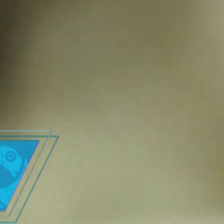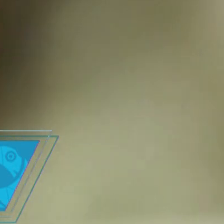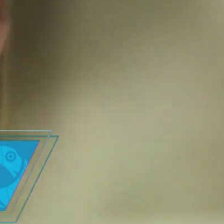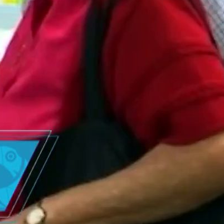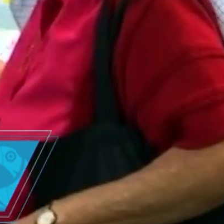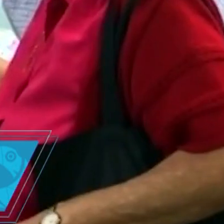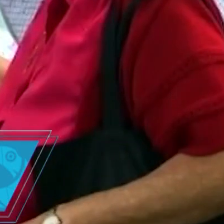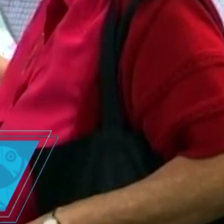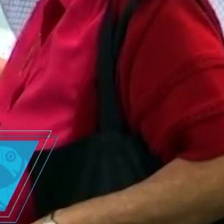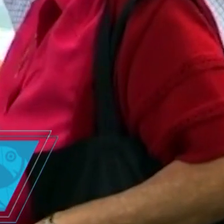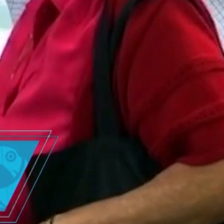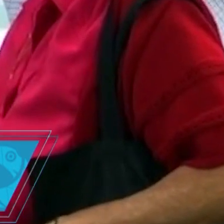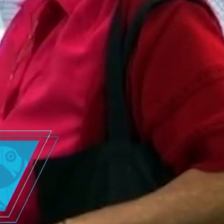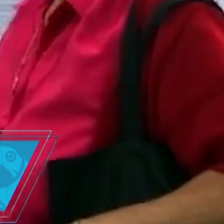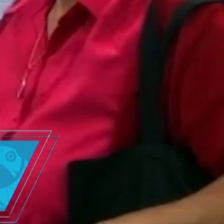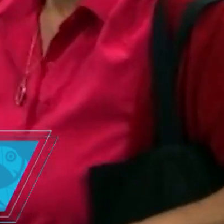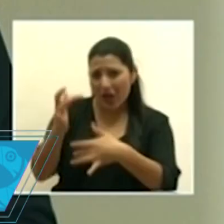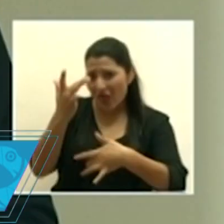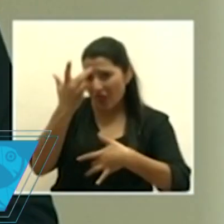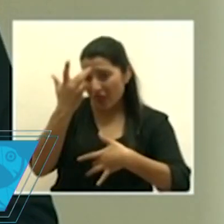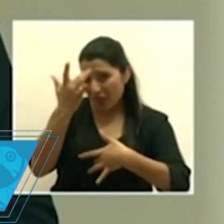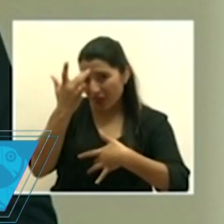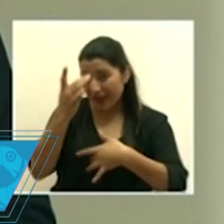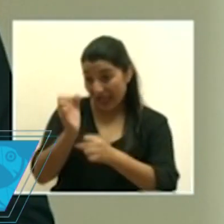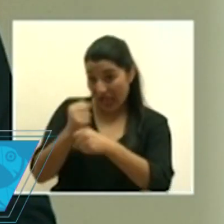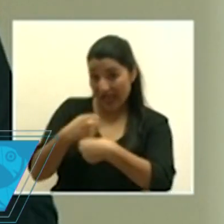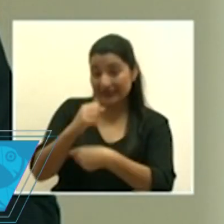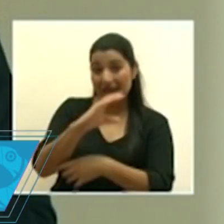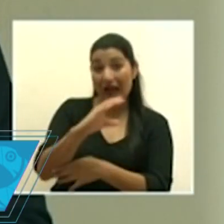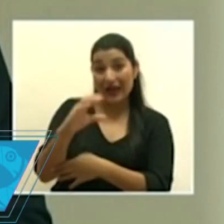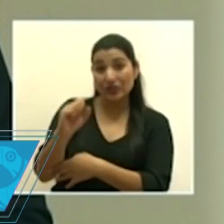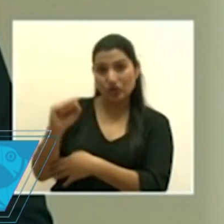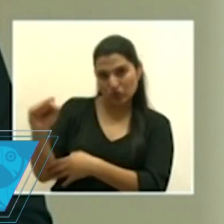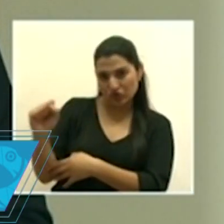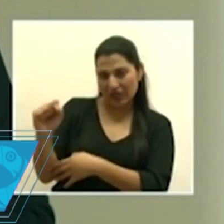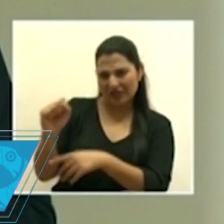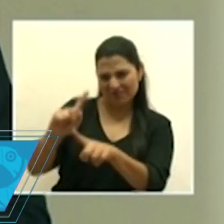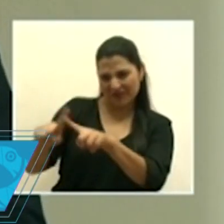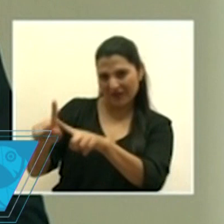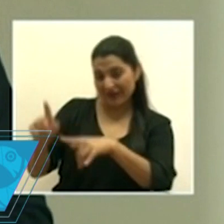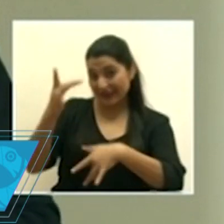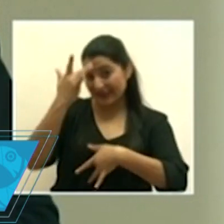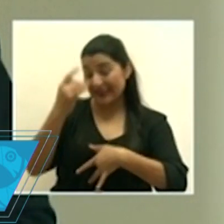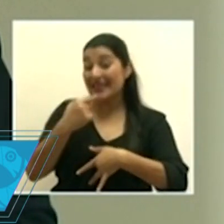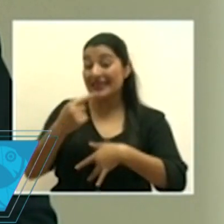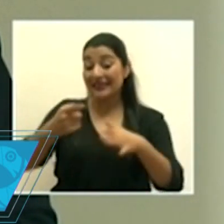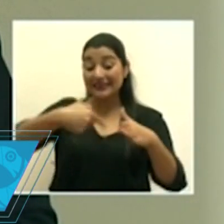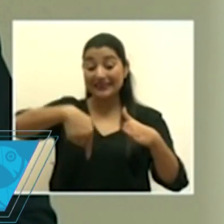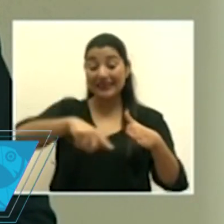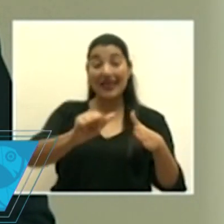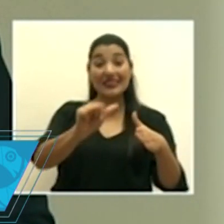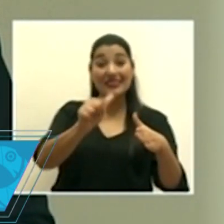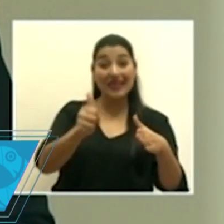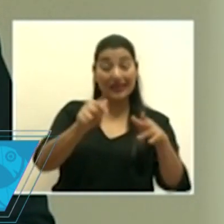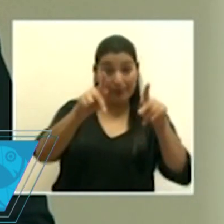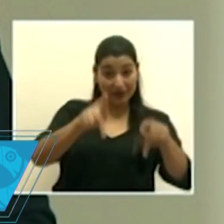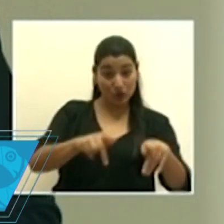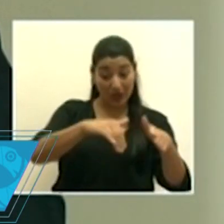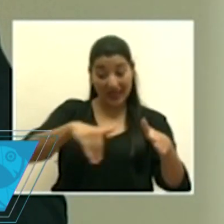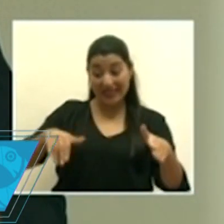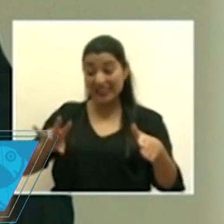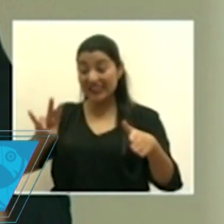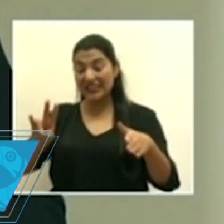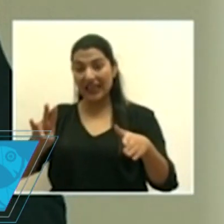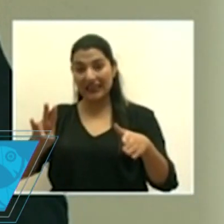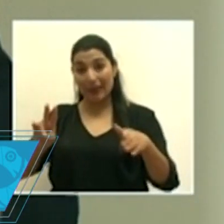10 adultos mayores tienen factores de riesgo. Han evidenciado que 7 de cada 10 personas adultas mayores son hipertensas